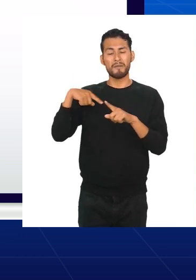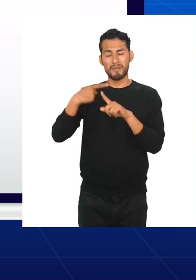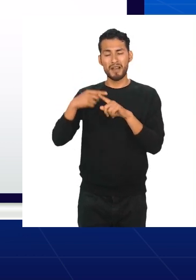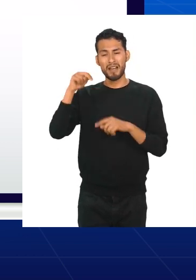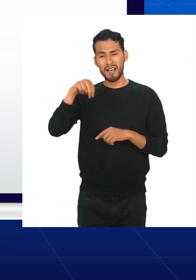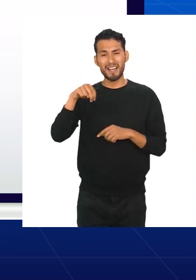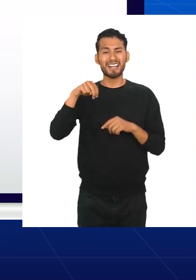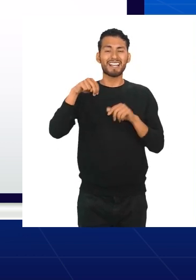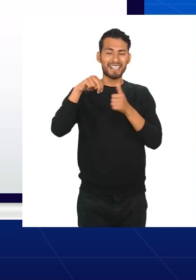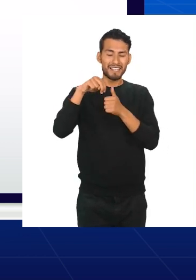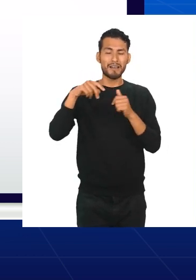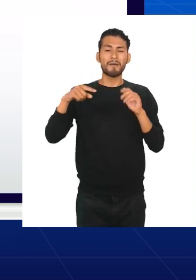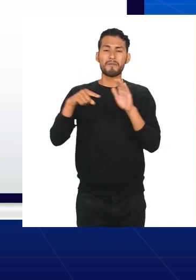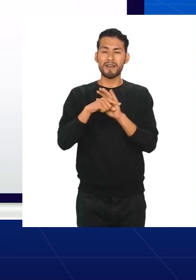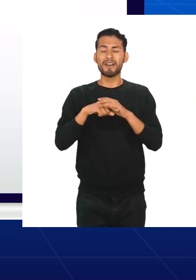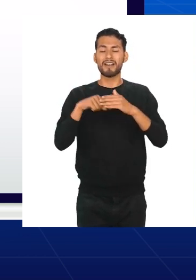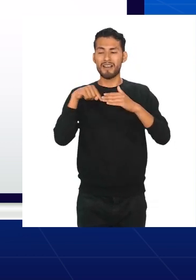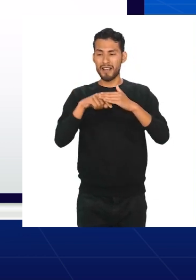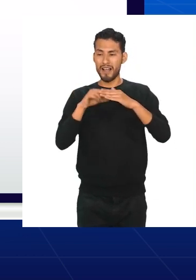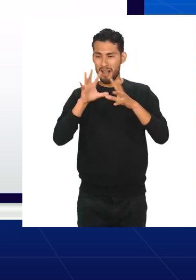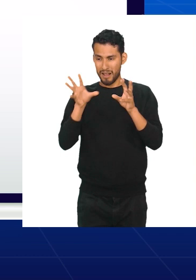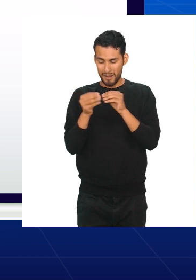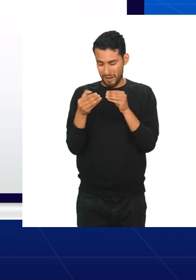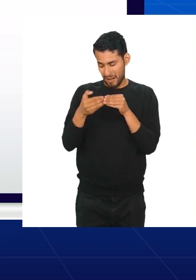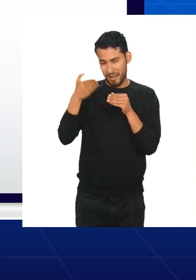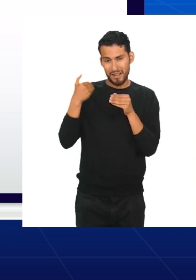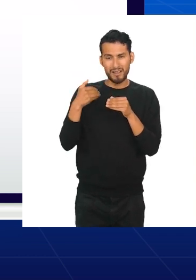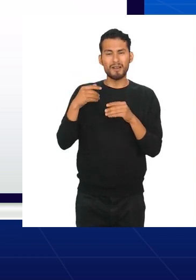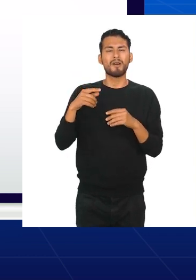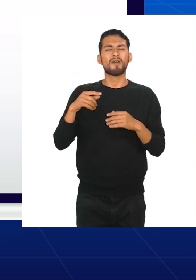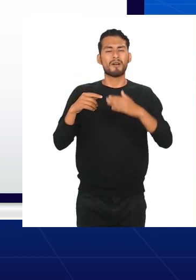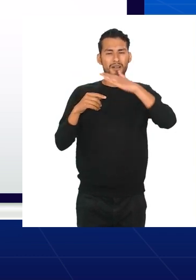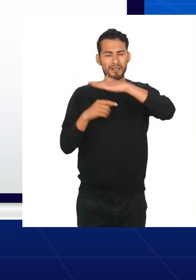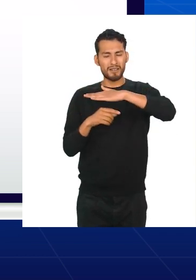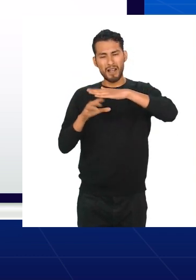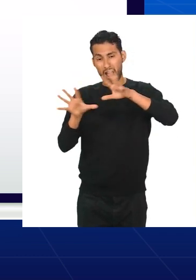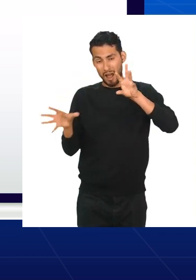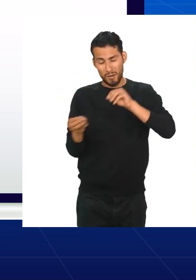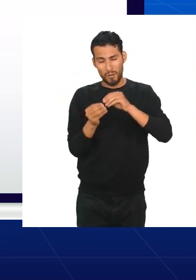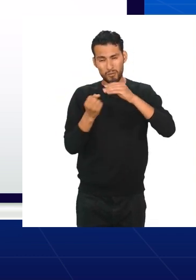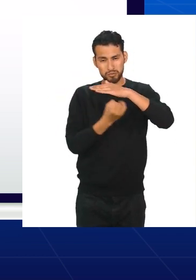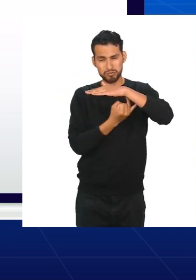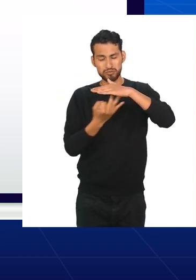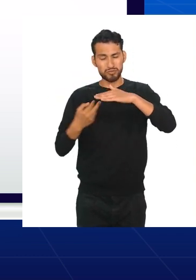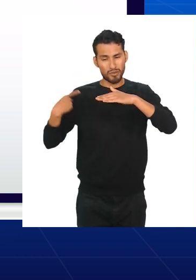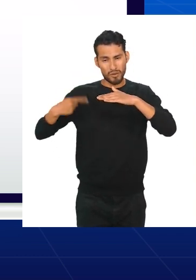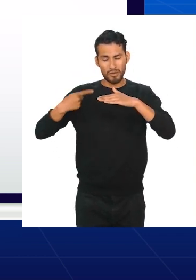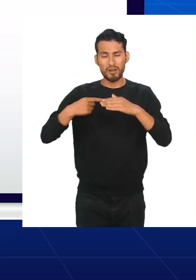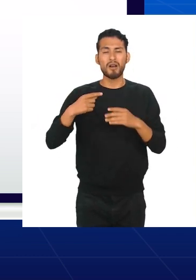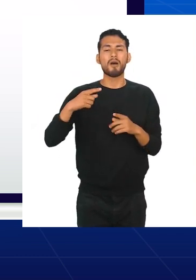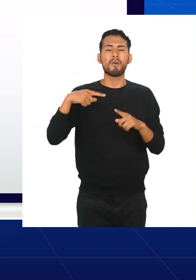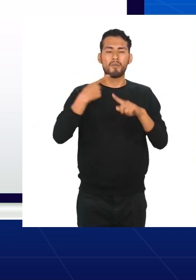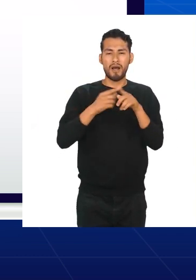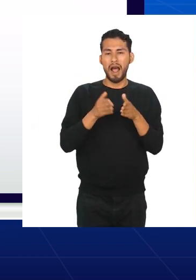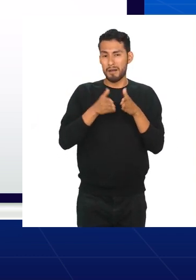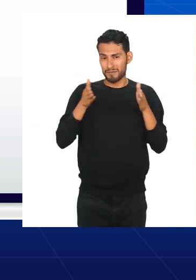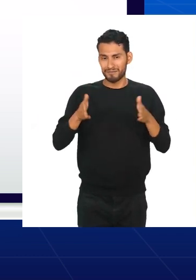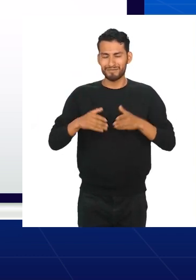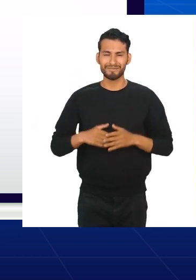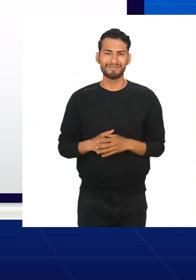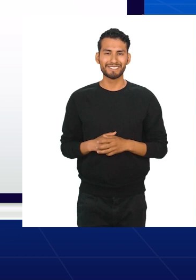más n décimos menos la frecuencia acumulada anterior sobre la frecuencia absoluta de la clase por